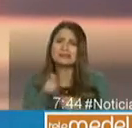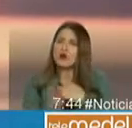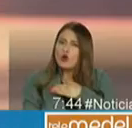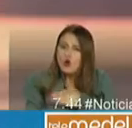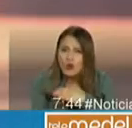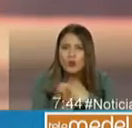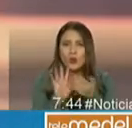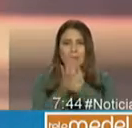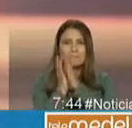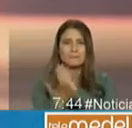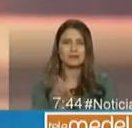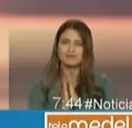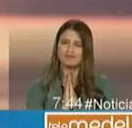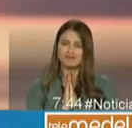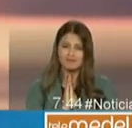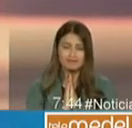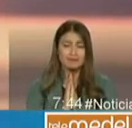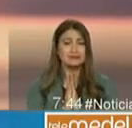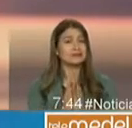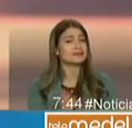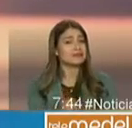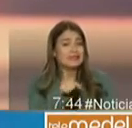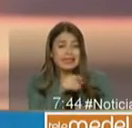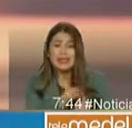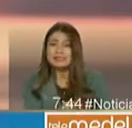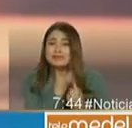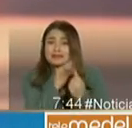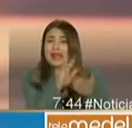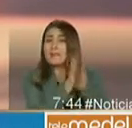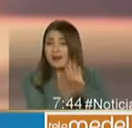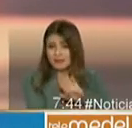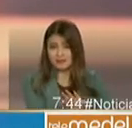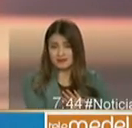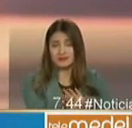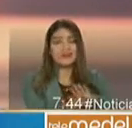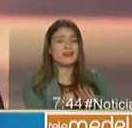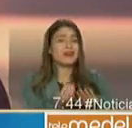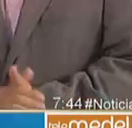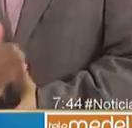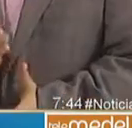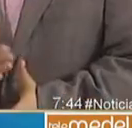porque es el bien más preciado que puede tener cualquier nación.